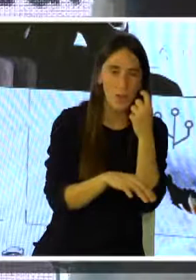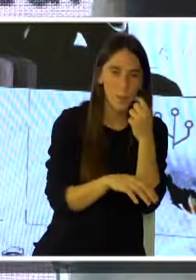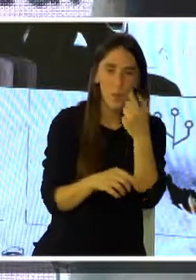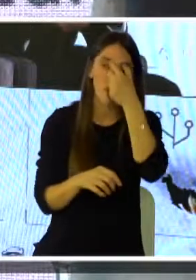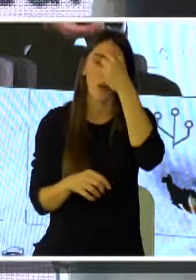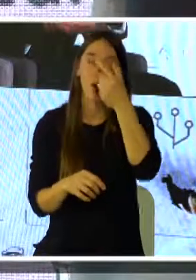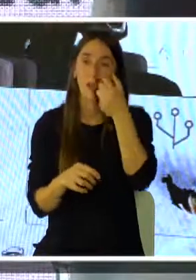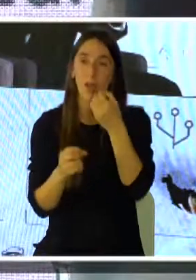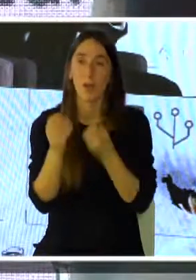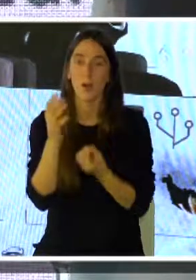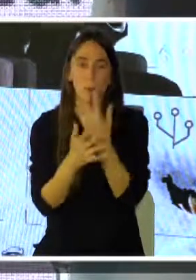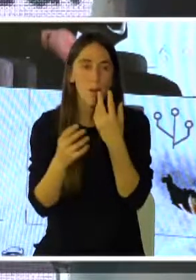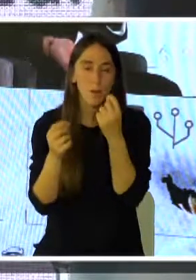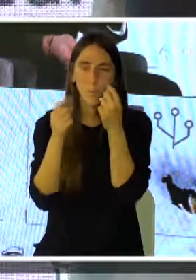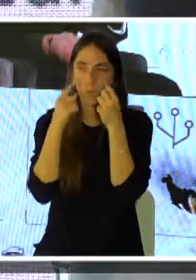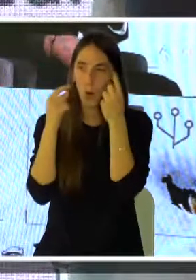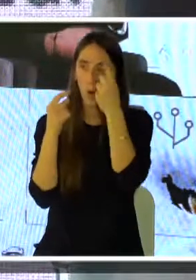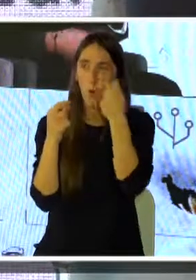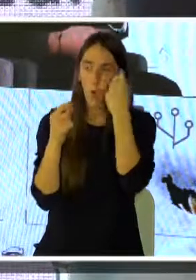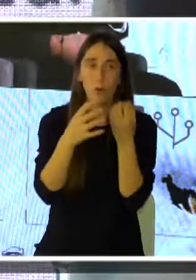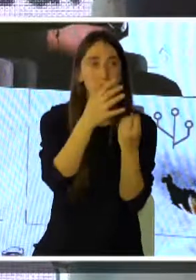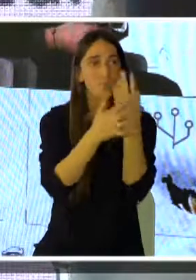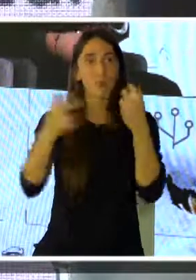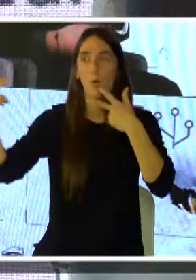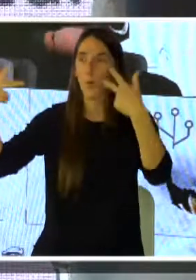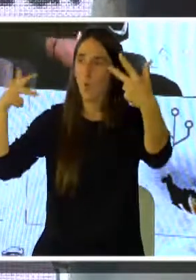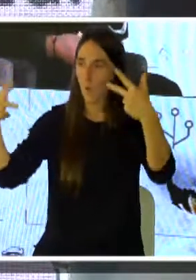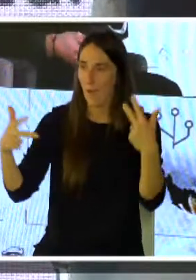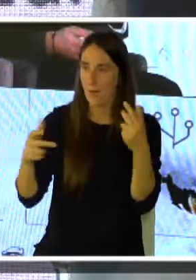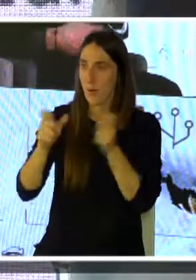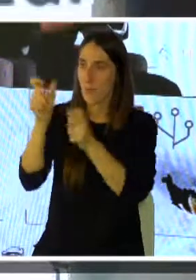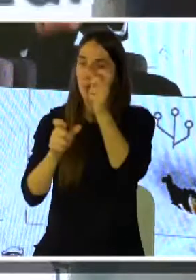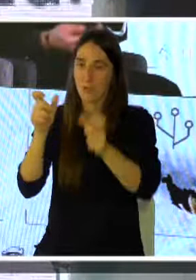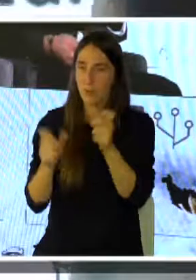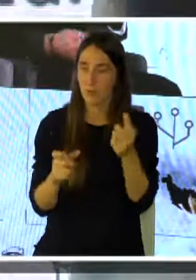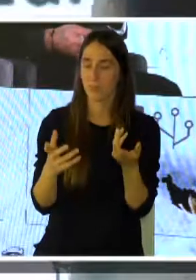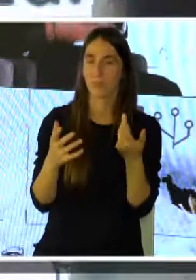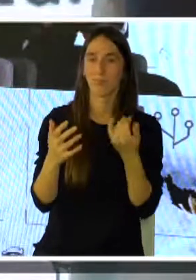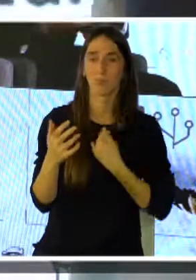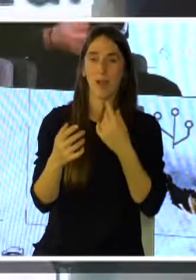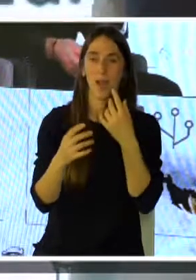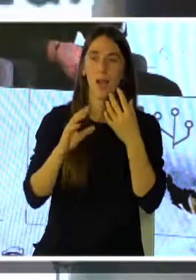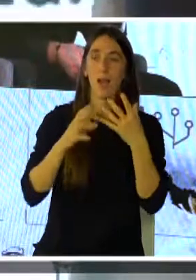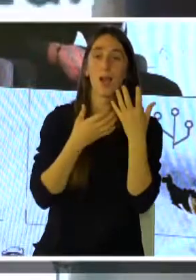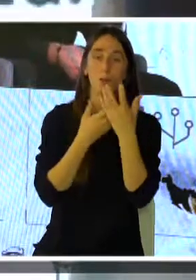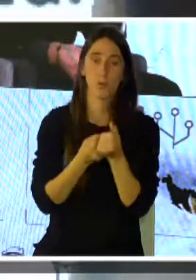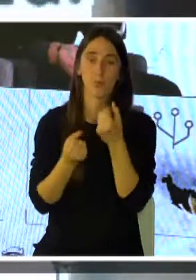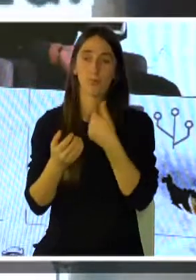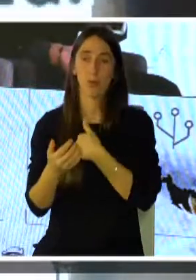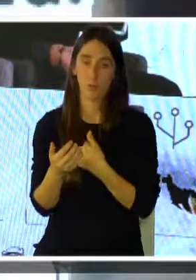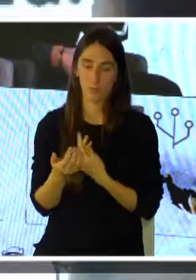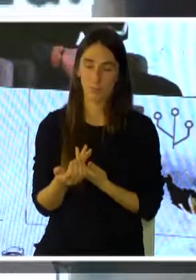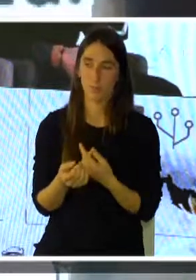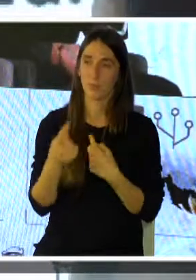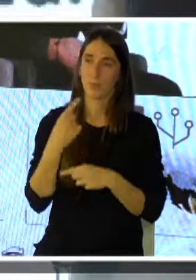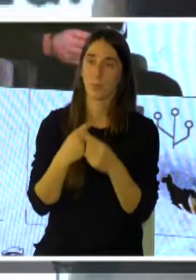tener más ojos de los que podemos contar nosotros con nuestra gente para poder de alguna forma ayudar en ese rol.